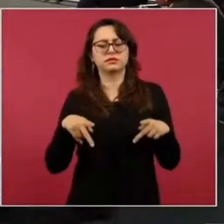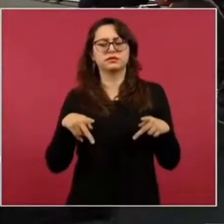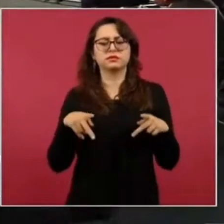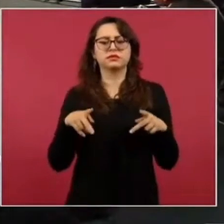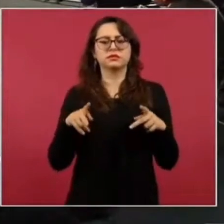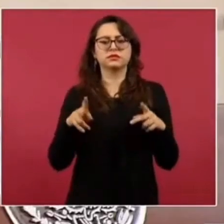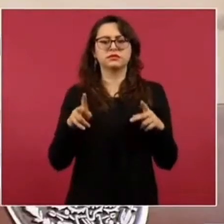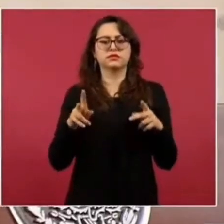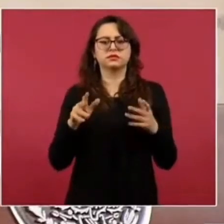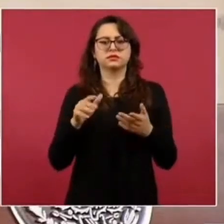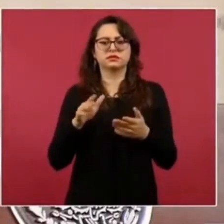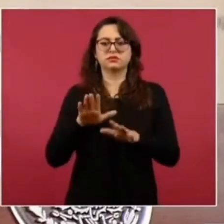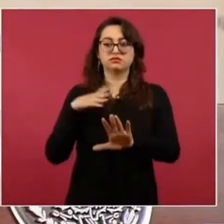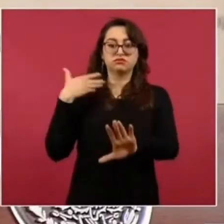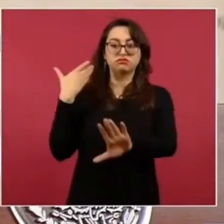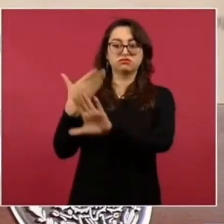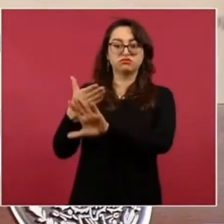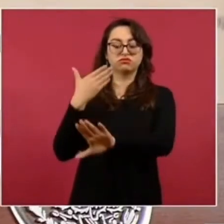hablando de fuera Moreira,